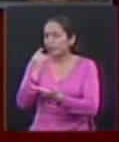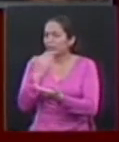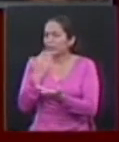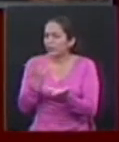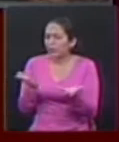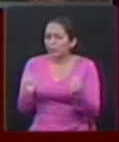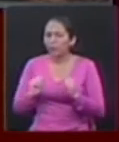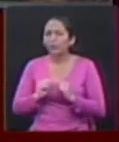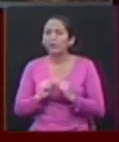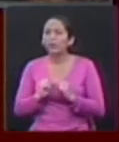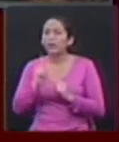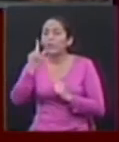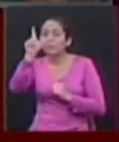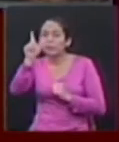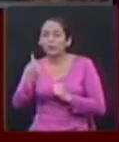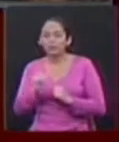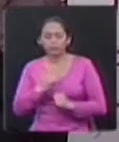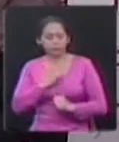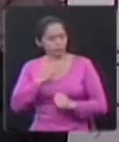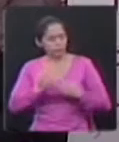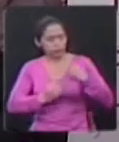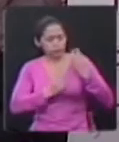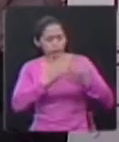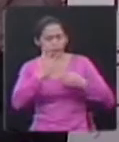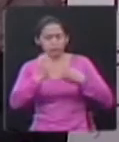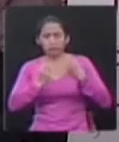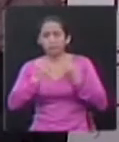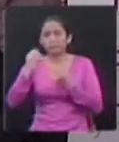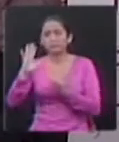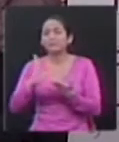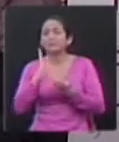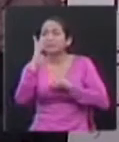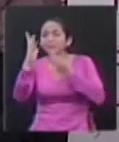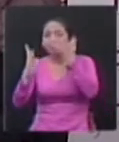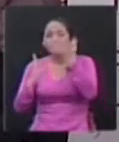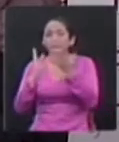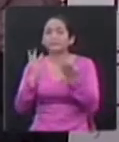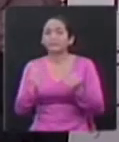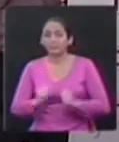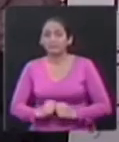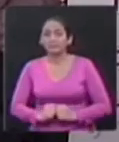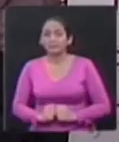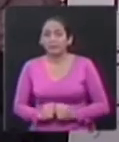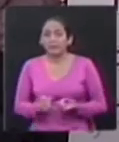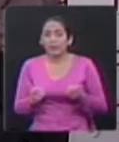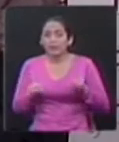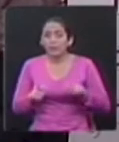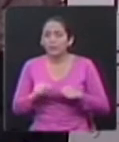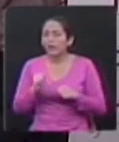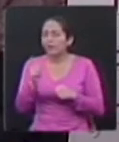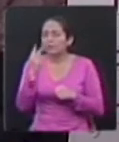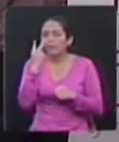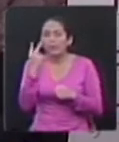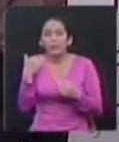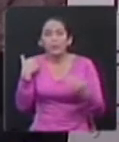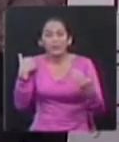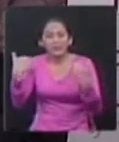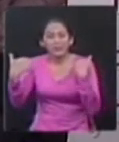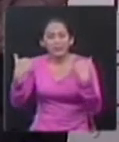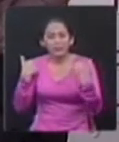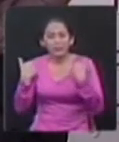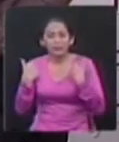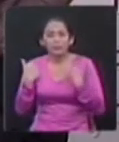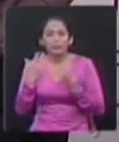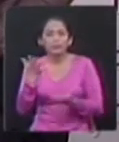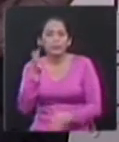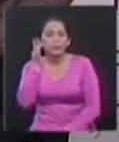cuenta los afectos, las emociones de los personajes, y también, por supuesto, la historia que se cuenta, que se basa en La